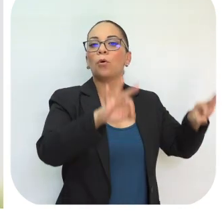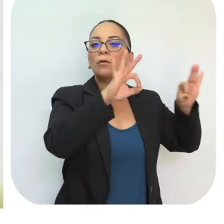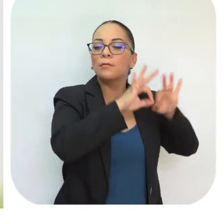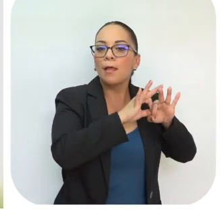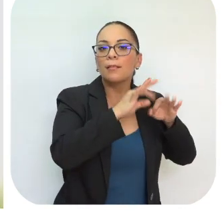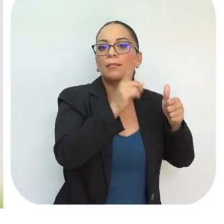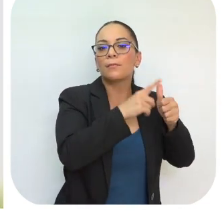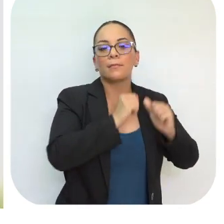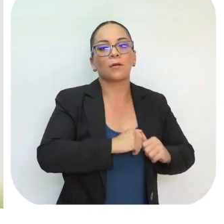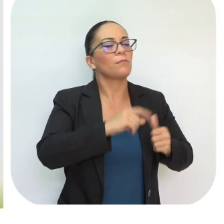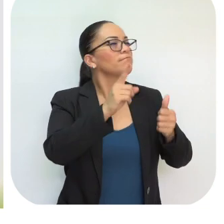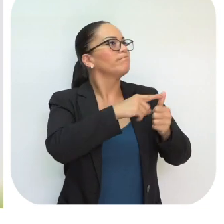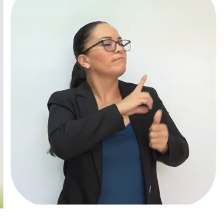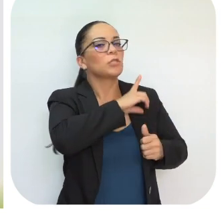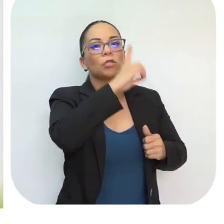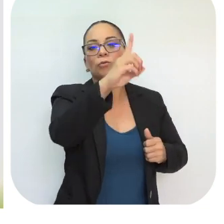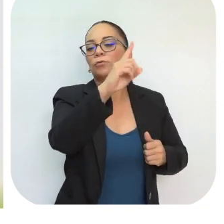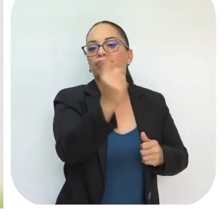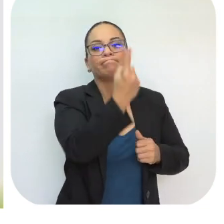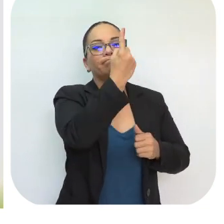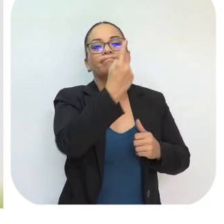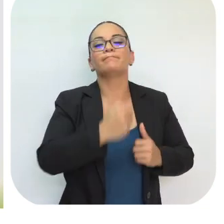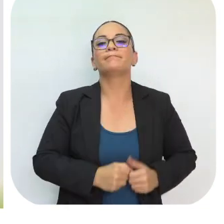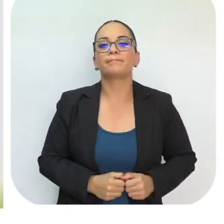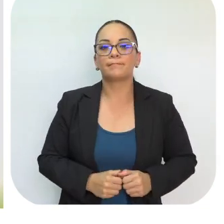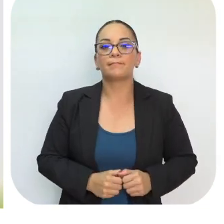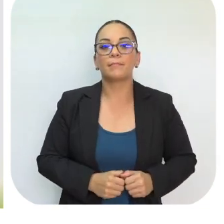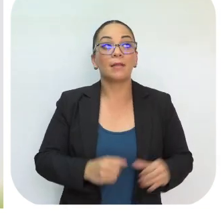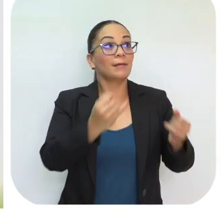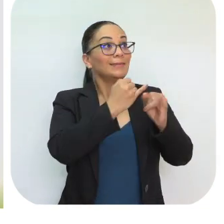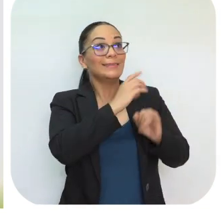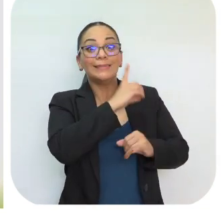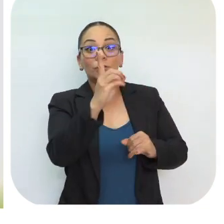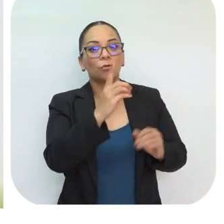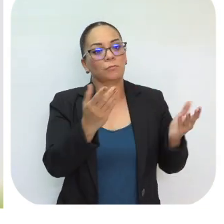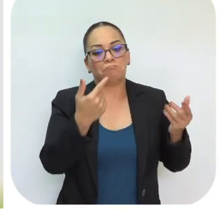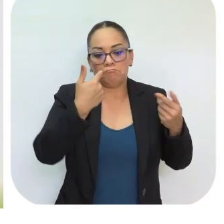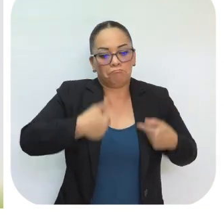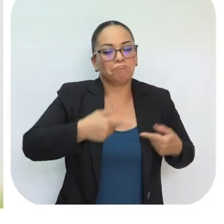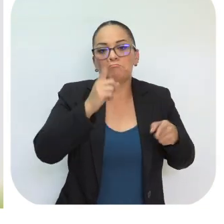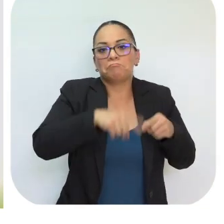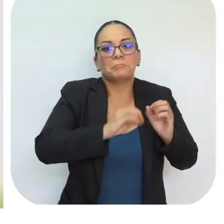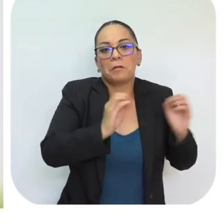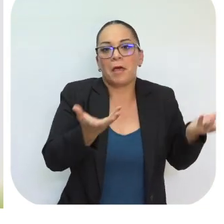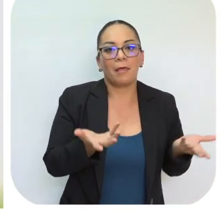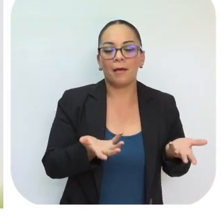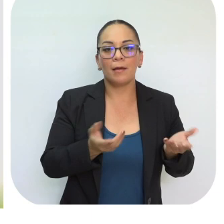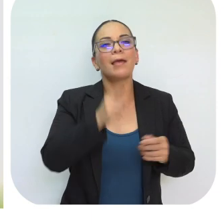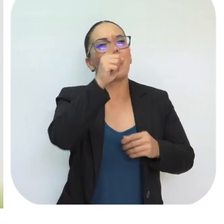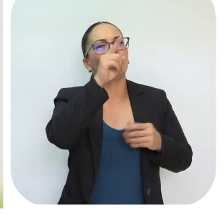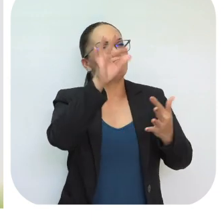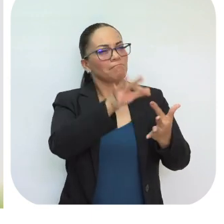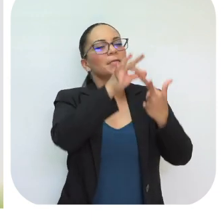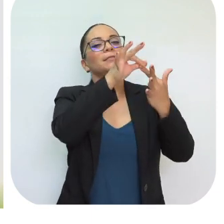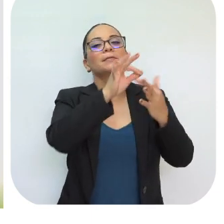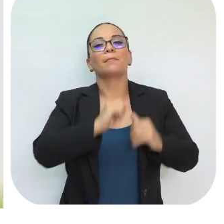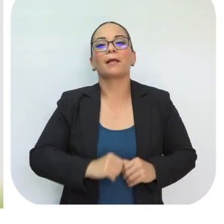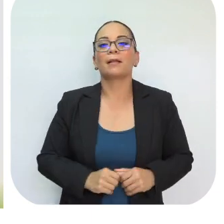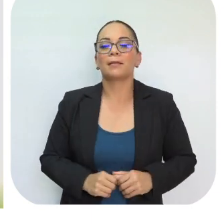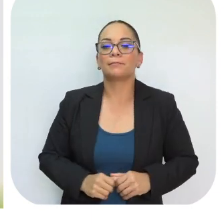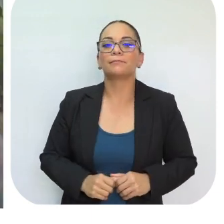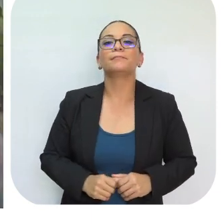Primero Él ante el pobre. Porque sin Él no somos nada. Él es lo principal, hija.